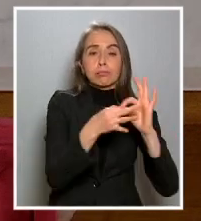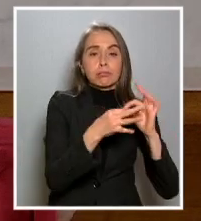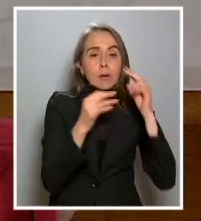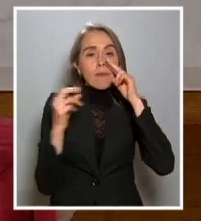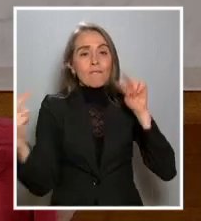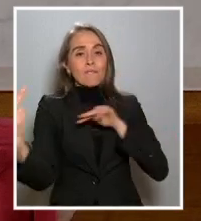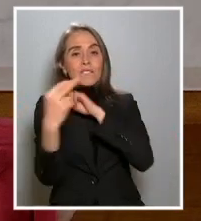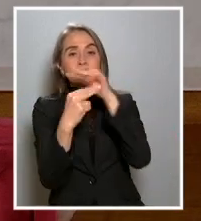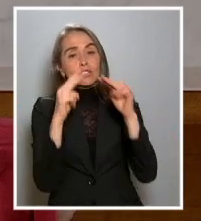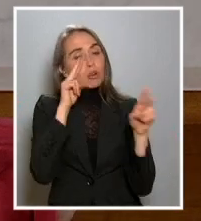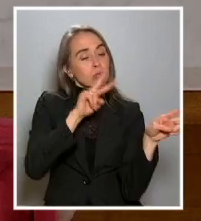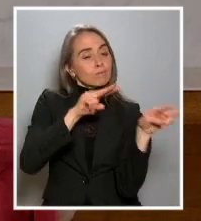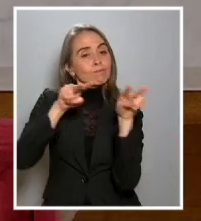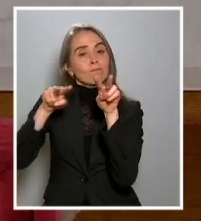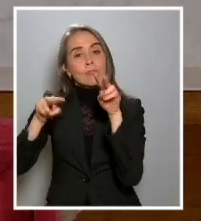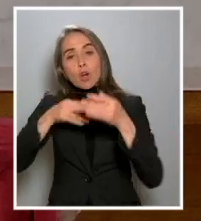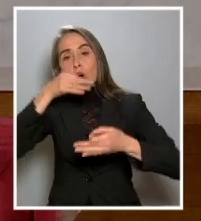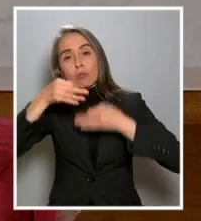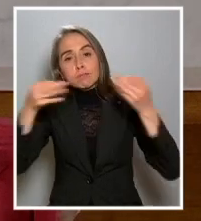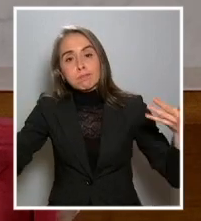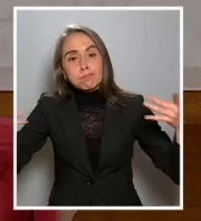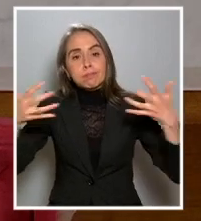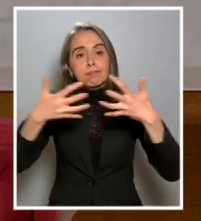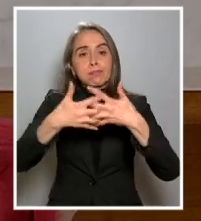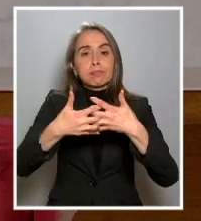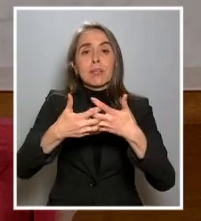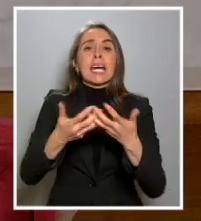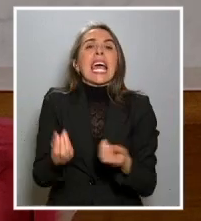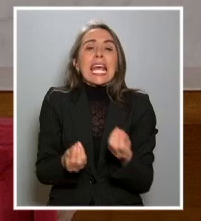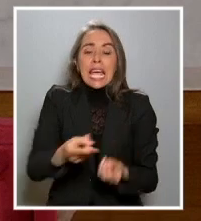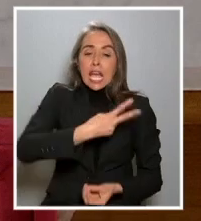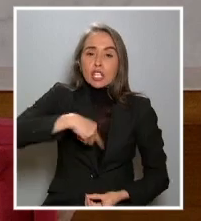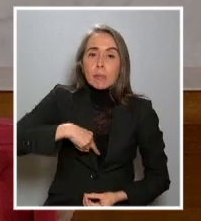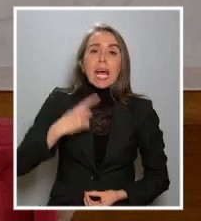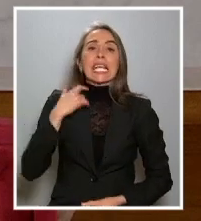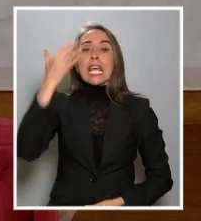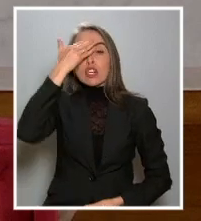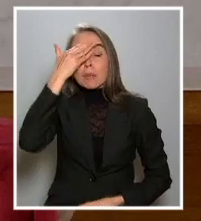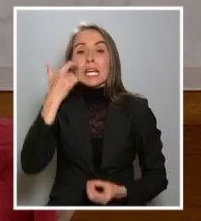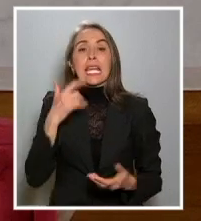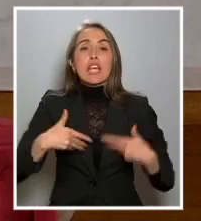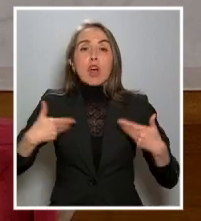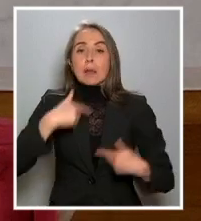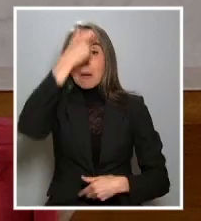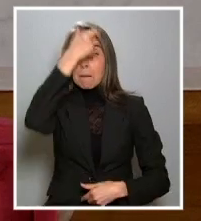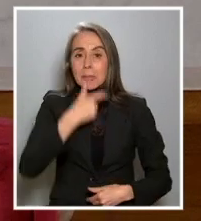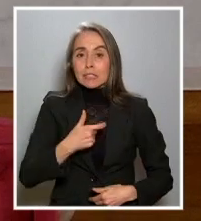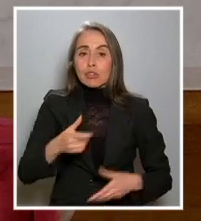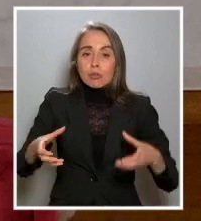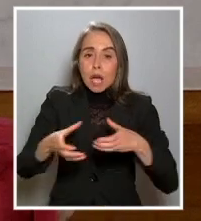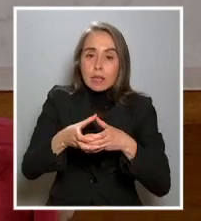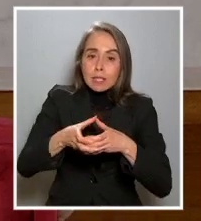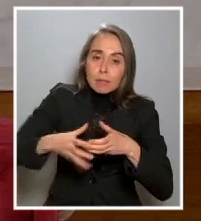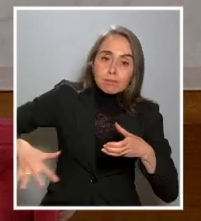visiones, interpretaciones y relatos acerca de lo que nos ocurre, nos preocupa y nos anima como personas y como